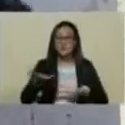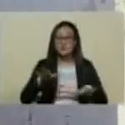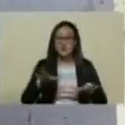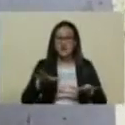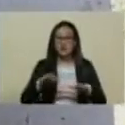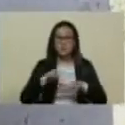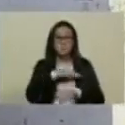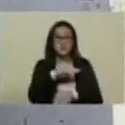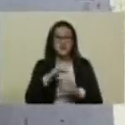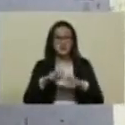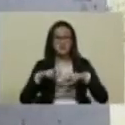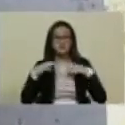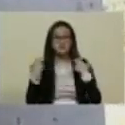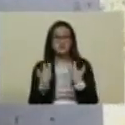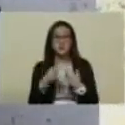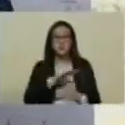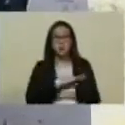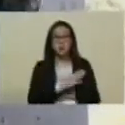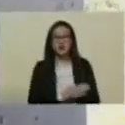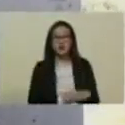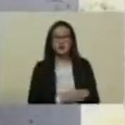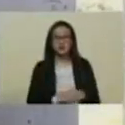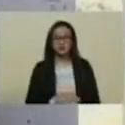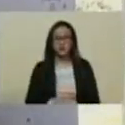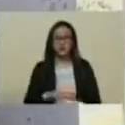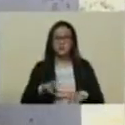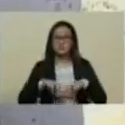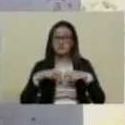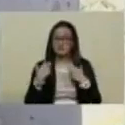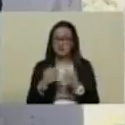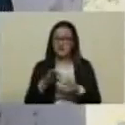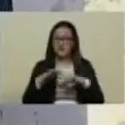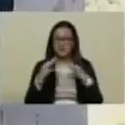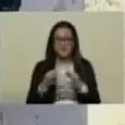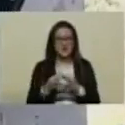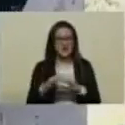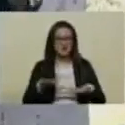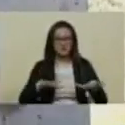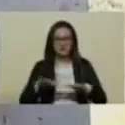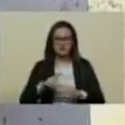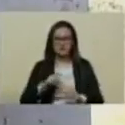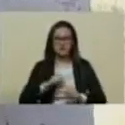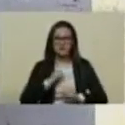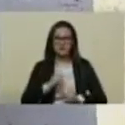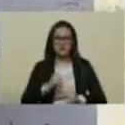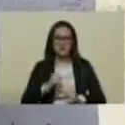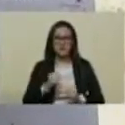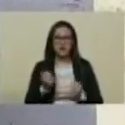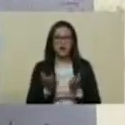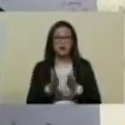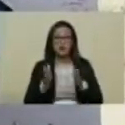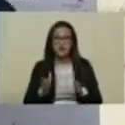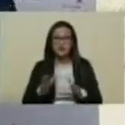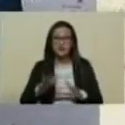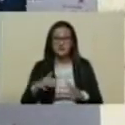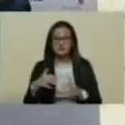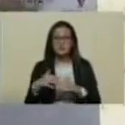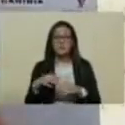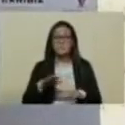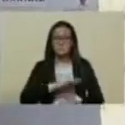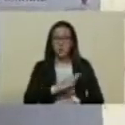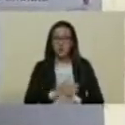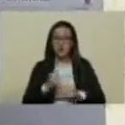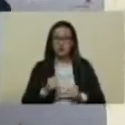magisterial, un poderoso movimiento de familia, un poderoso movimiento estudiantil, un poderoso movimiento de